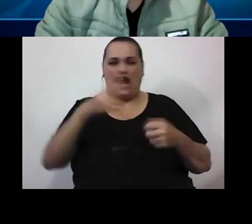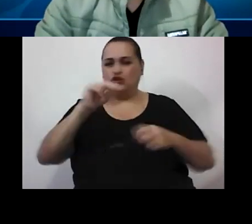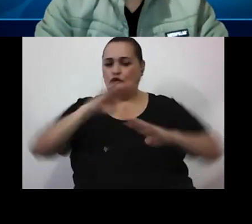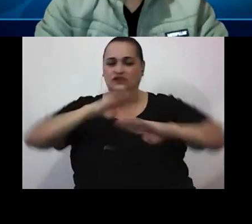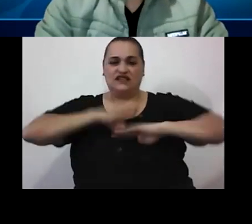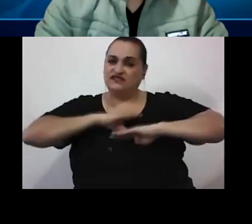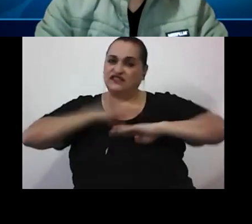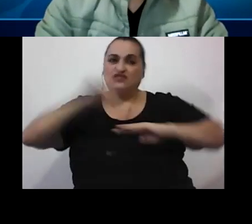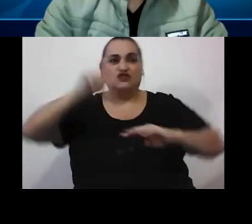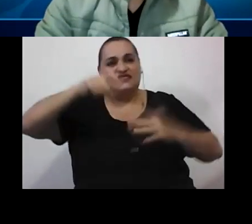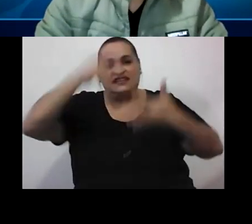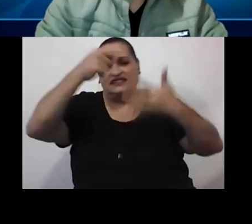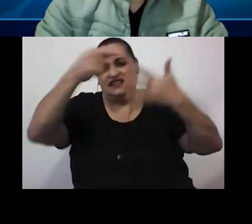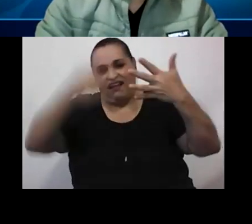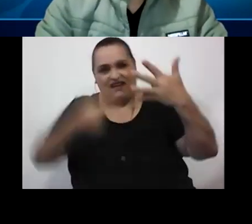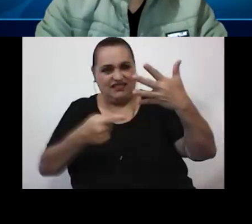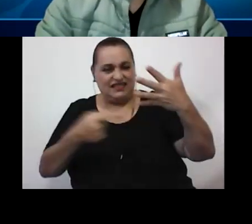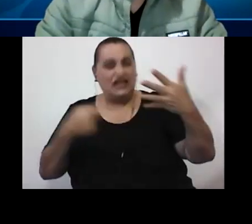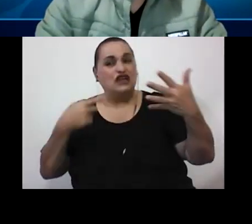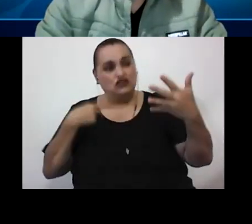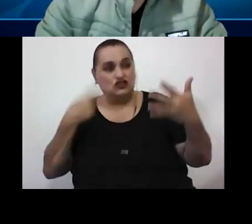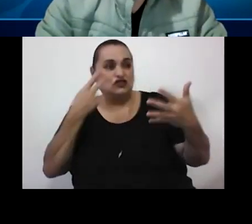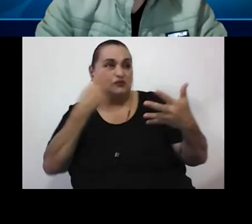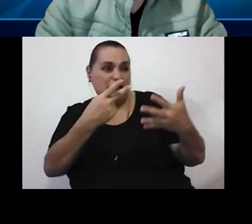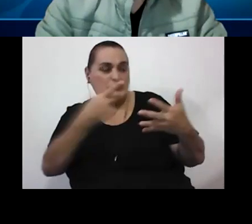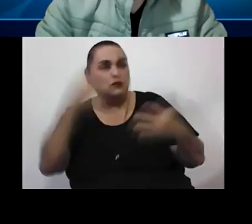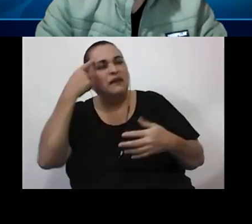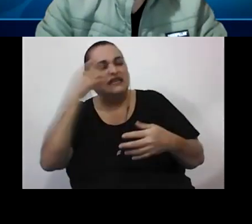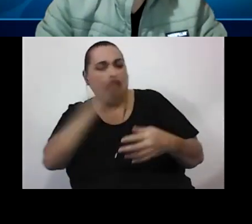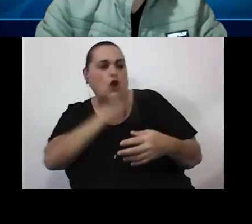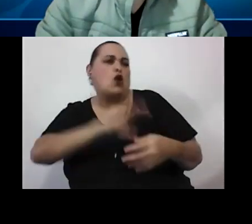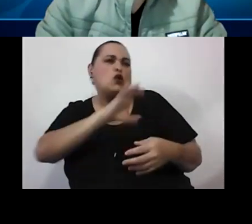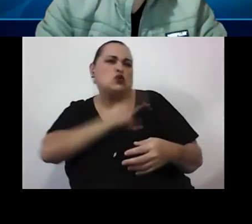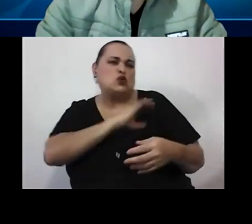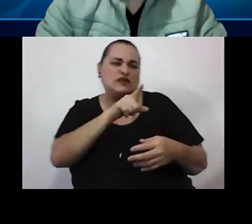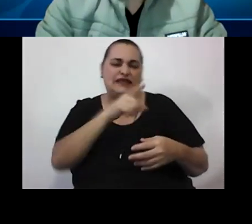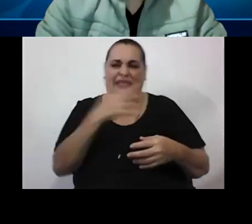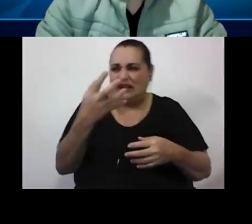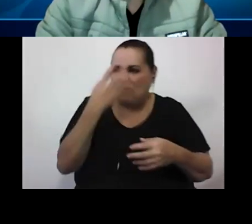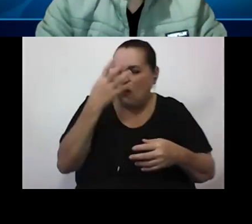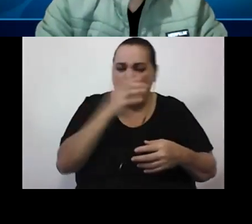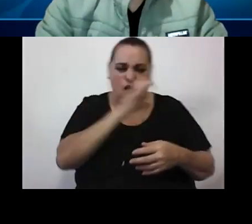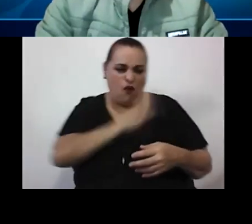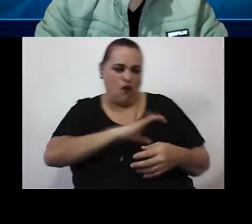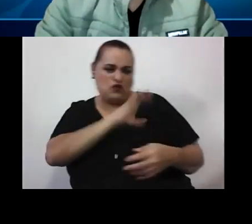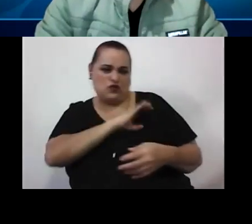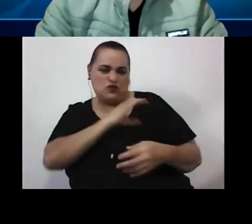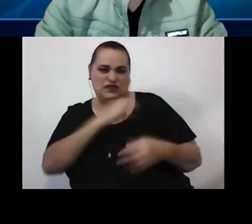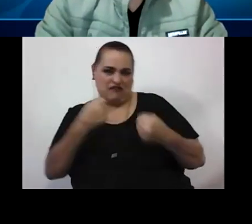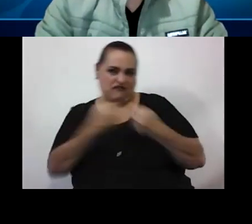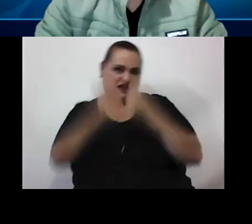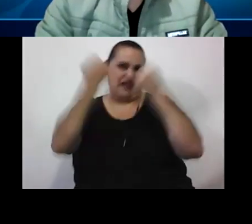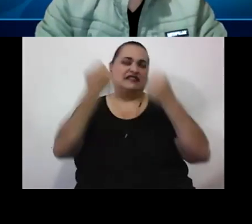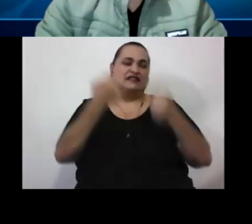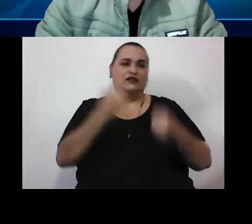esas protestas lo vemos como una conducta irritable, como una conducta de berrinche, como una conducta desafiante. Por eso